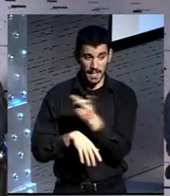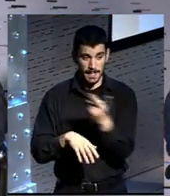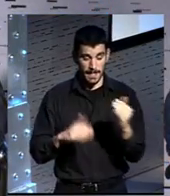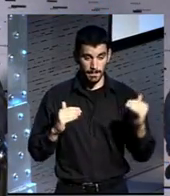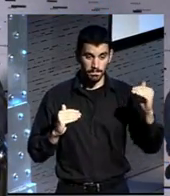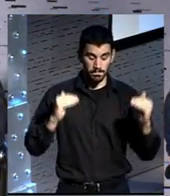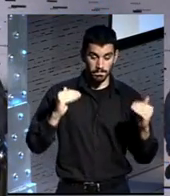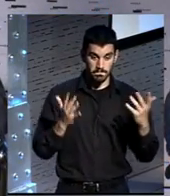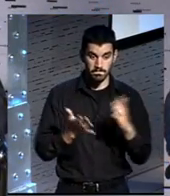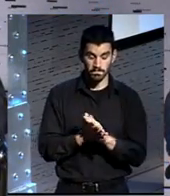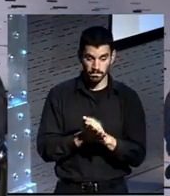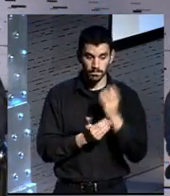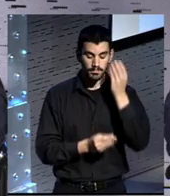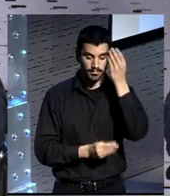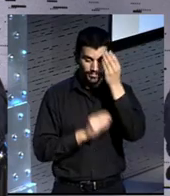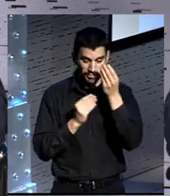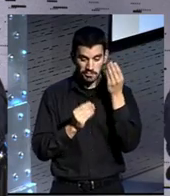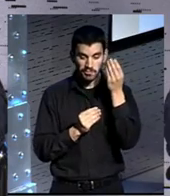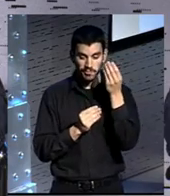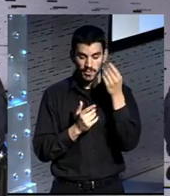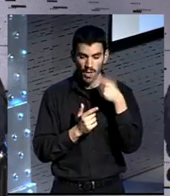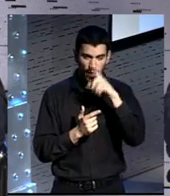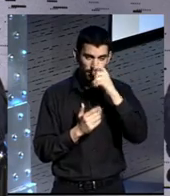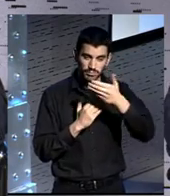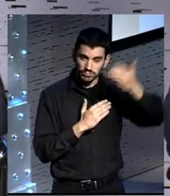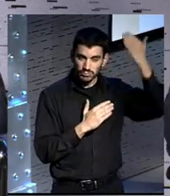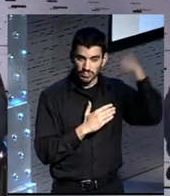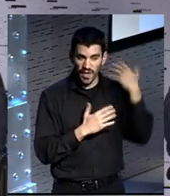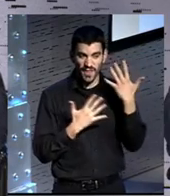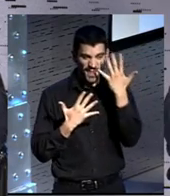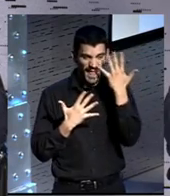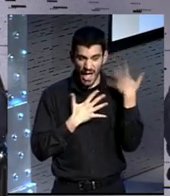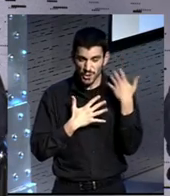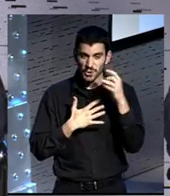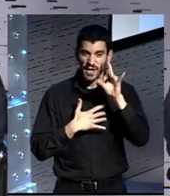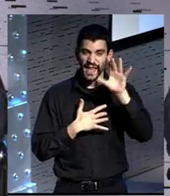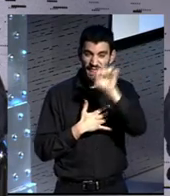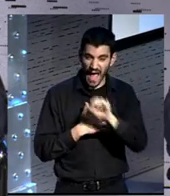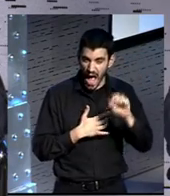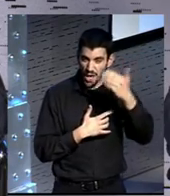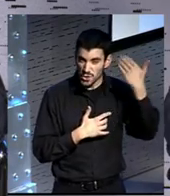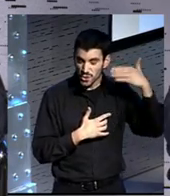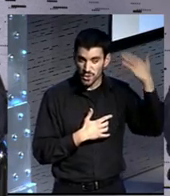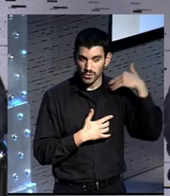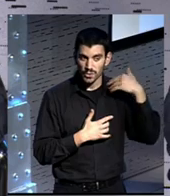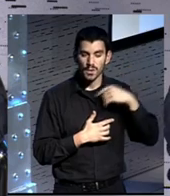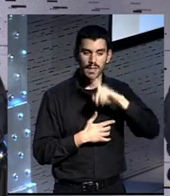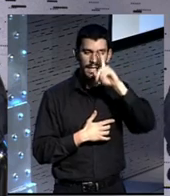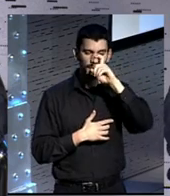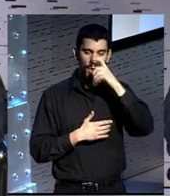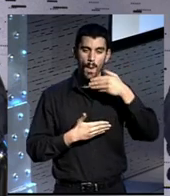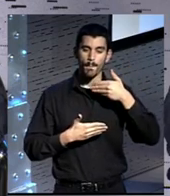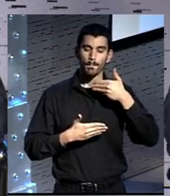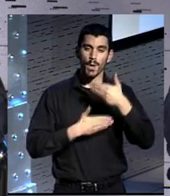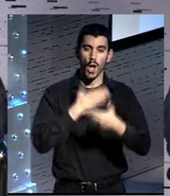verdad es que cuando hace 10 años o 15 incluso empezamos a hablar de Internet y tal, hubo un cierto proceso de digitalización de los